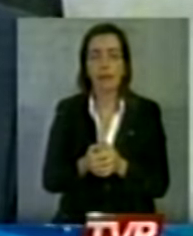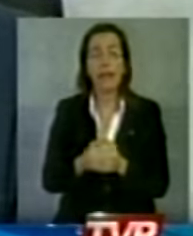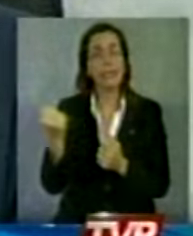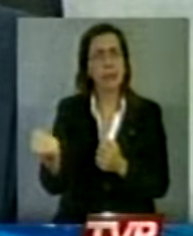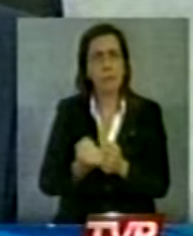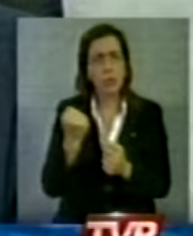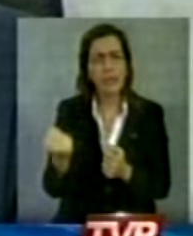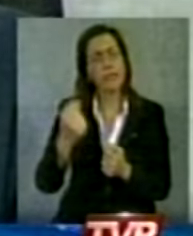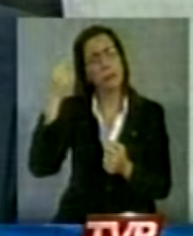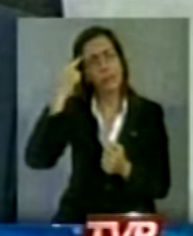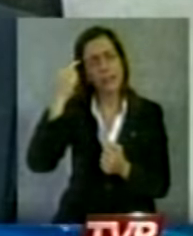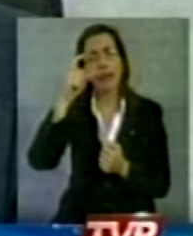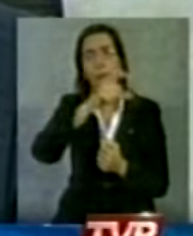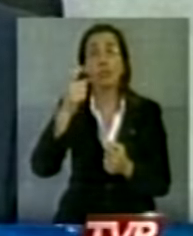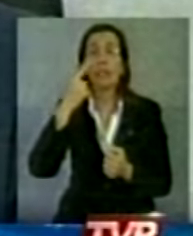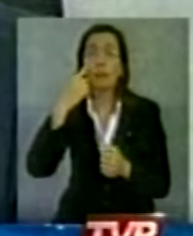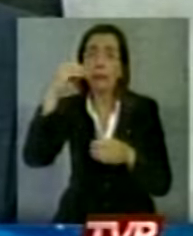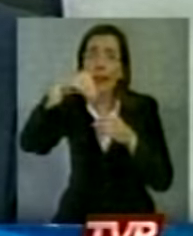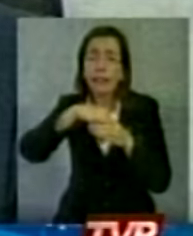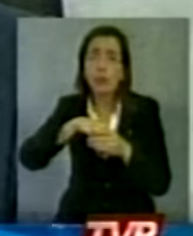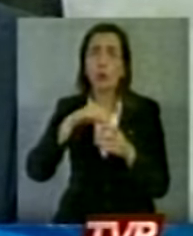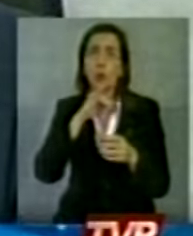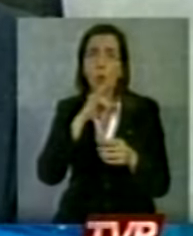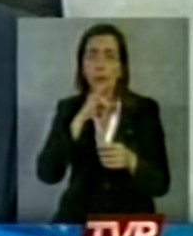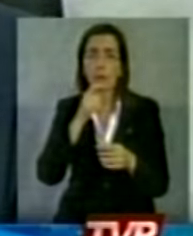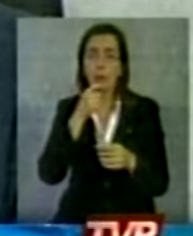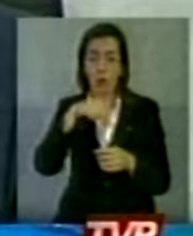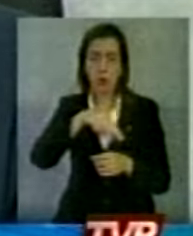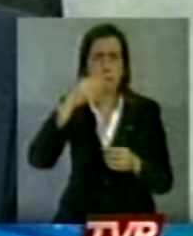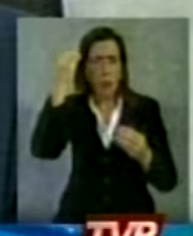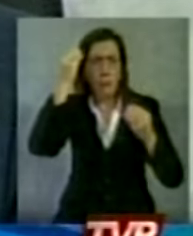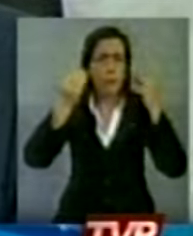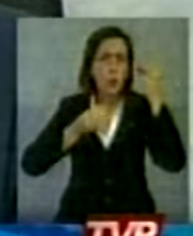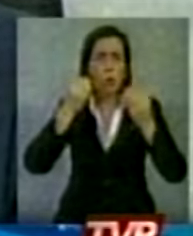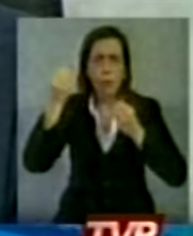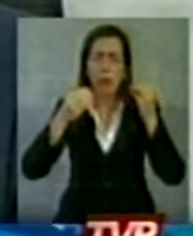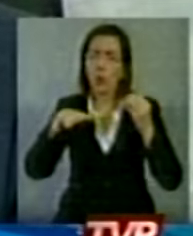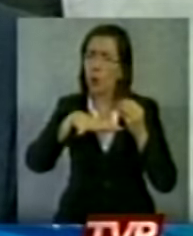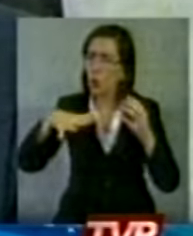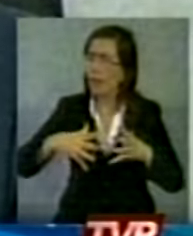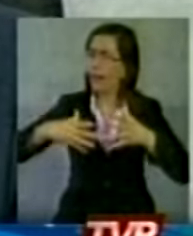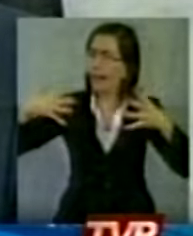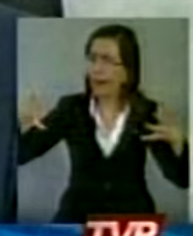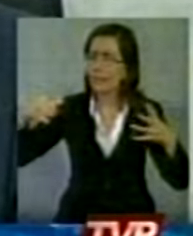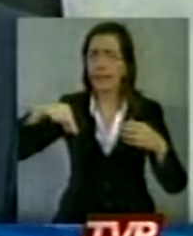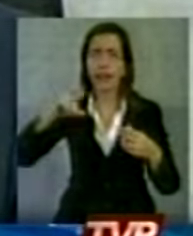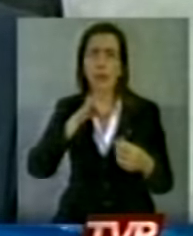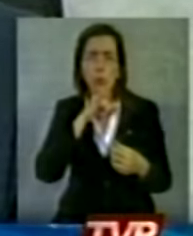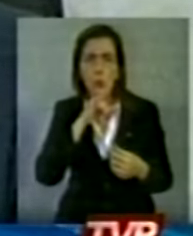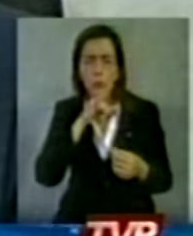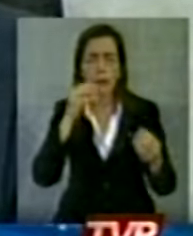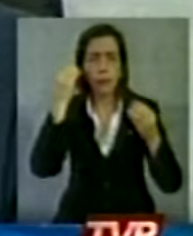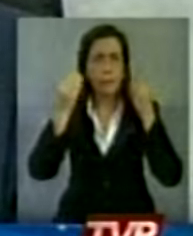de muchos comprovincianos. Observamos con preocupación el desafío de sectores amplios de nuestra población que